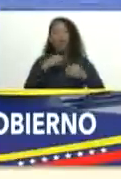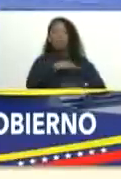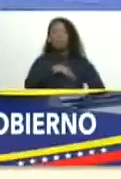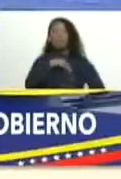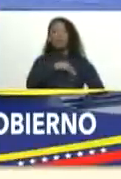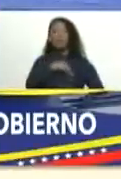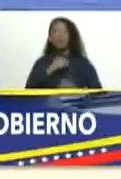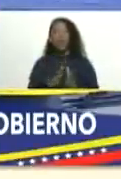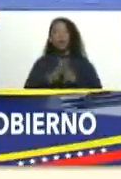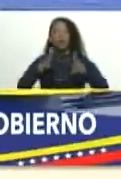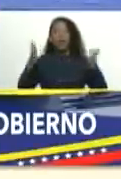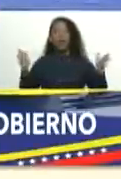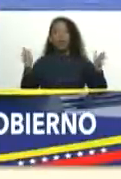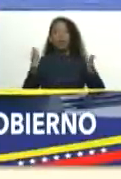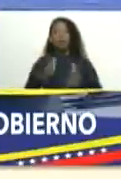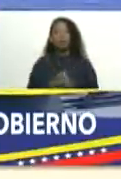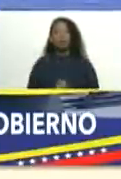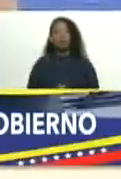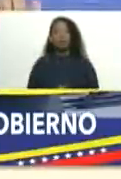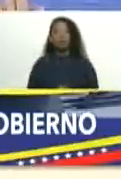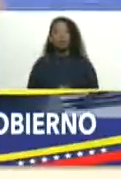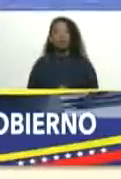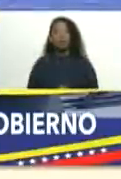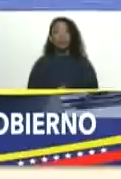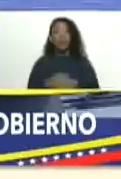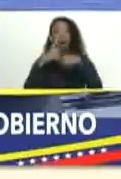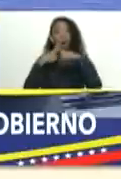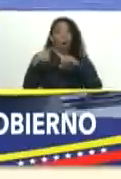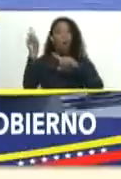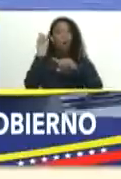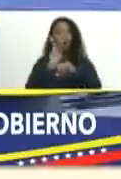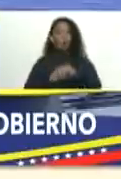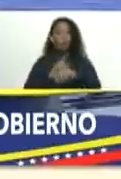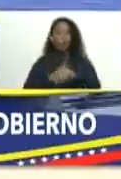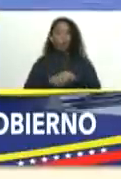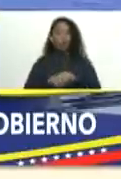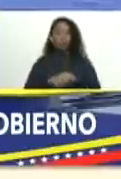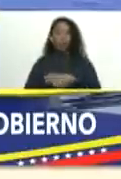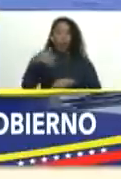grandes misiones. En otra época, en otro momento,